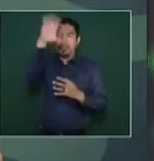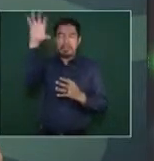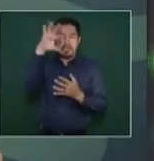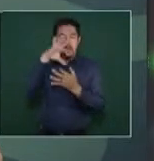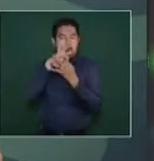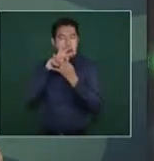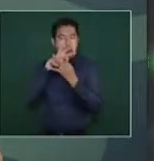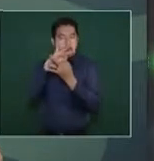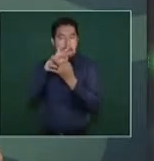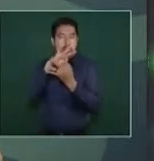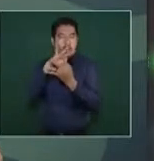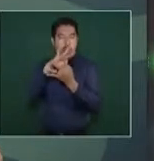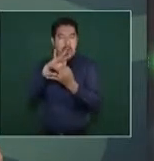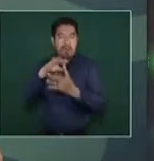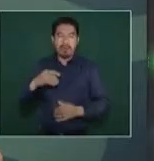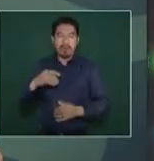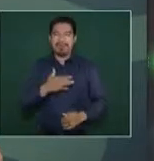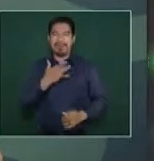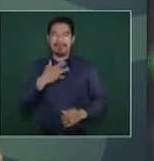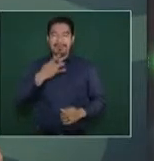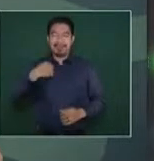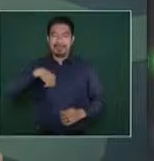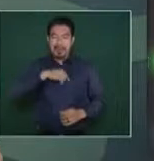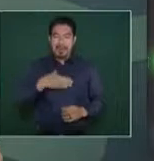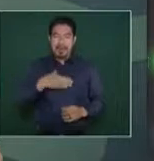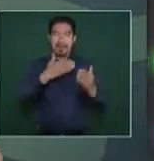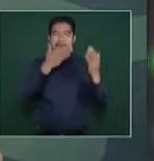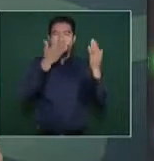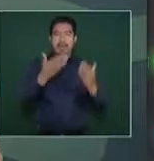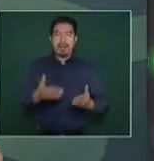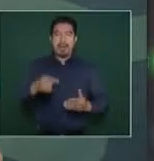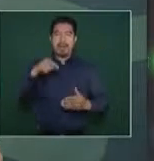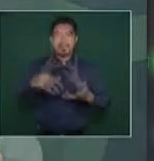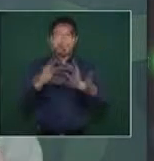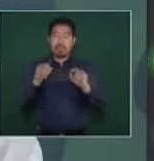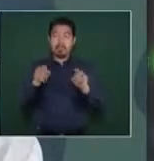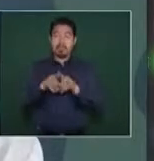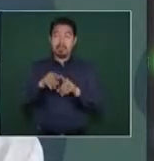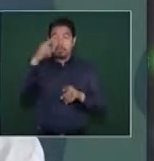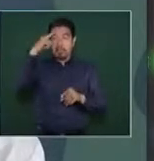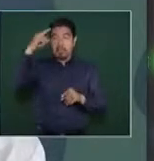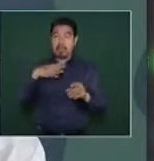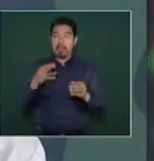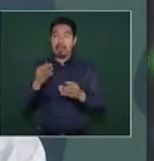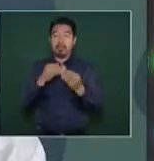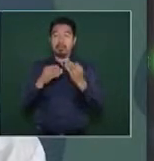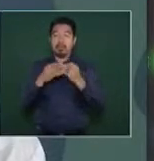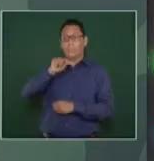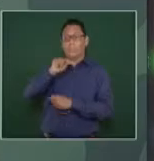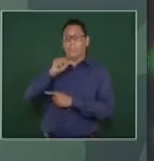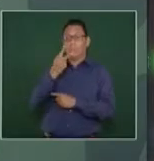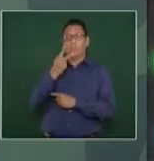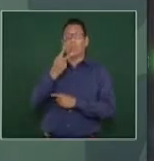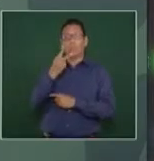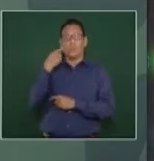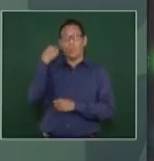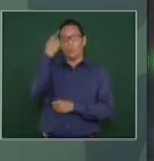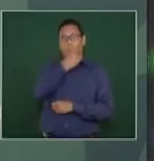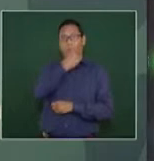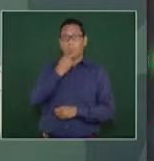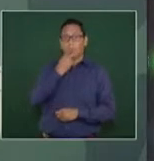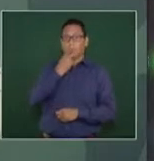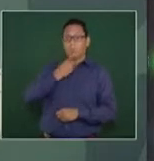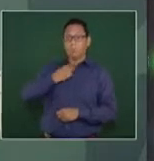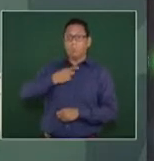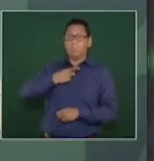Aeropuerto Internacional de la Ciudad de México, procedente desde Lima. Esto tras ser declarado una persona non grata por parte del gobierno de Dina